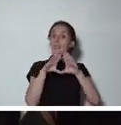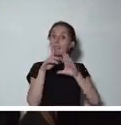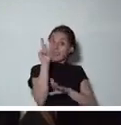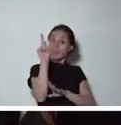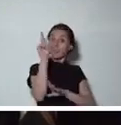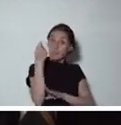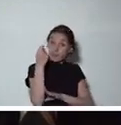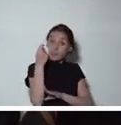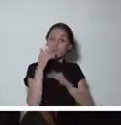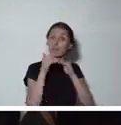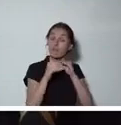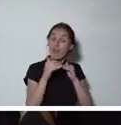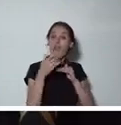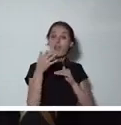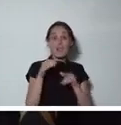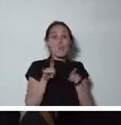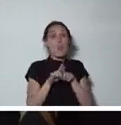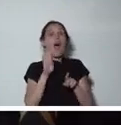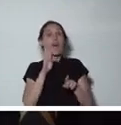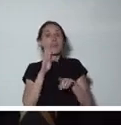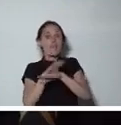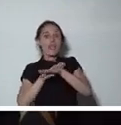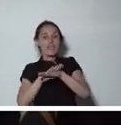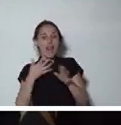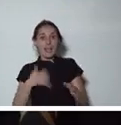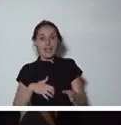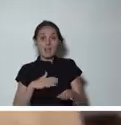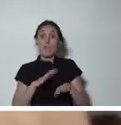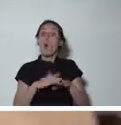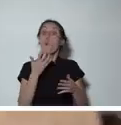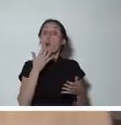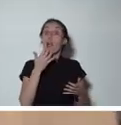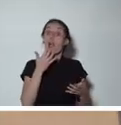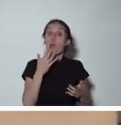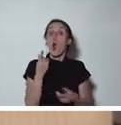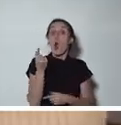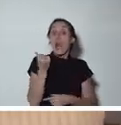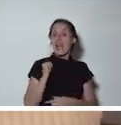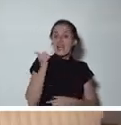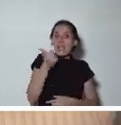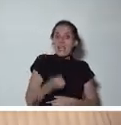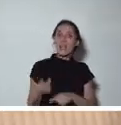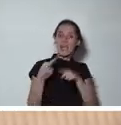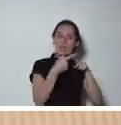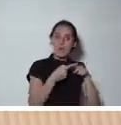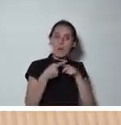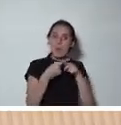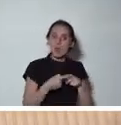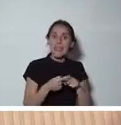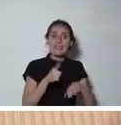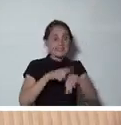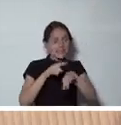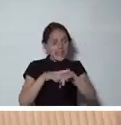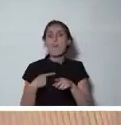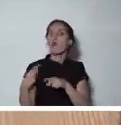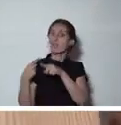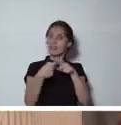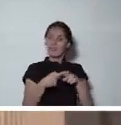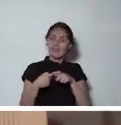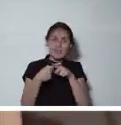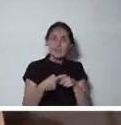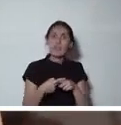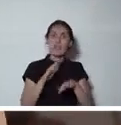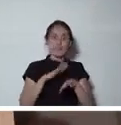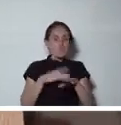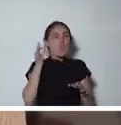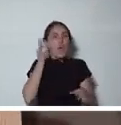ministra Argentina con el reparto de las riquezas con el reparto de los tiempos con que las mujeres puedan liberarse de tiempo para cuidarse a sí mism para